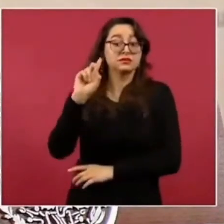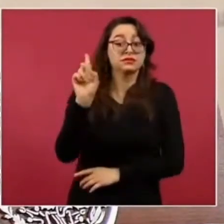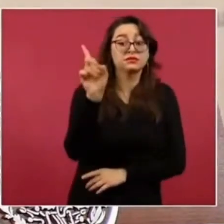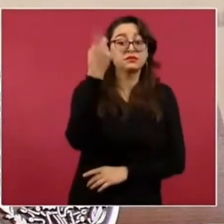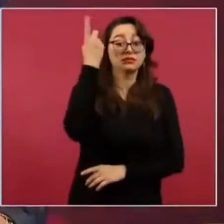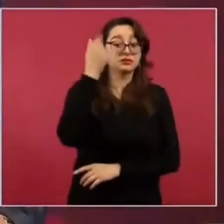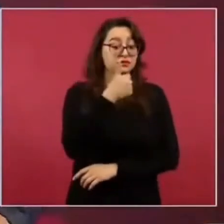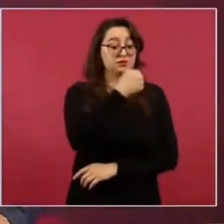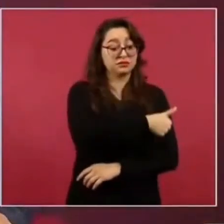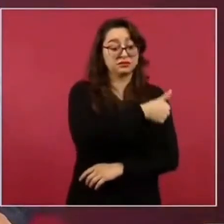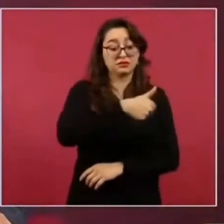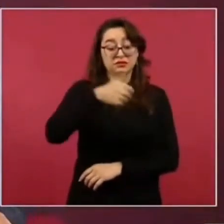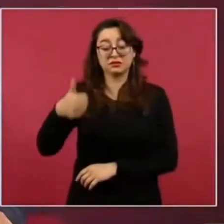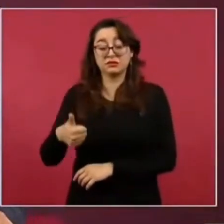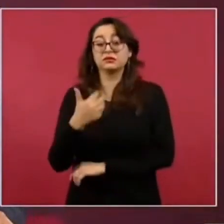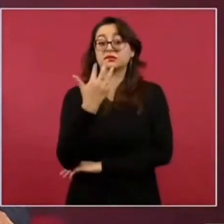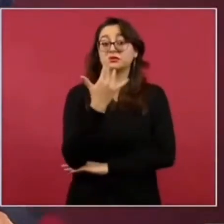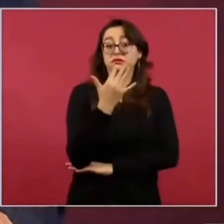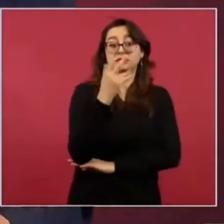multiplíquenlo por